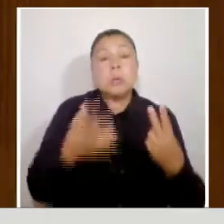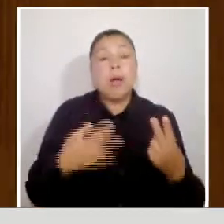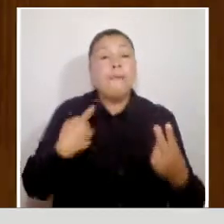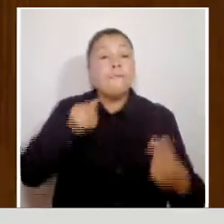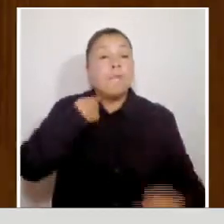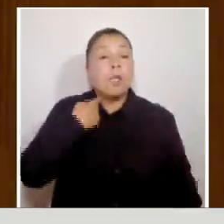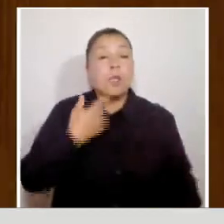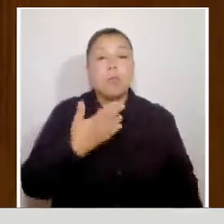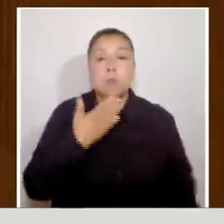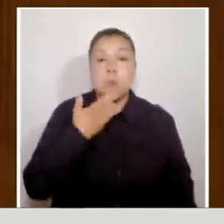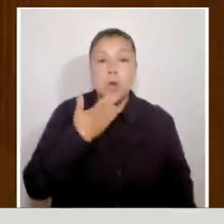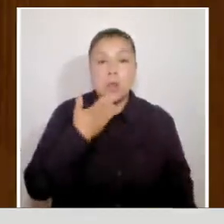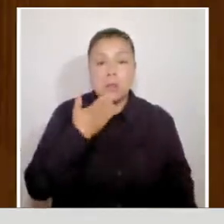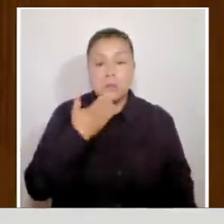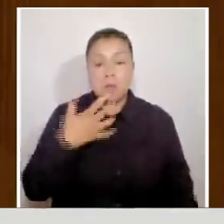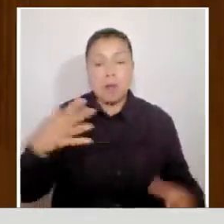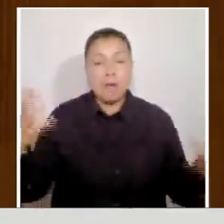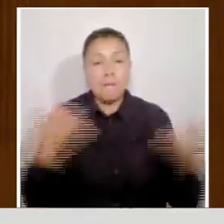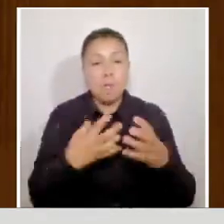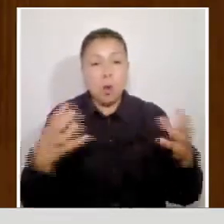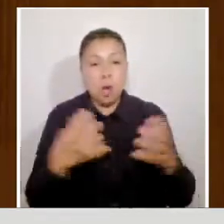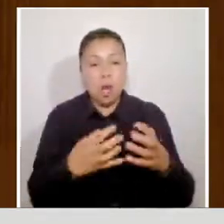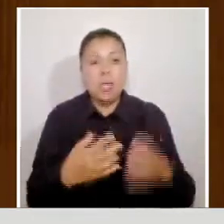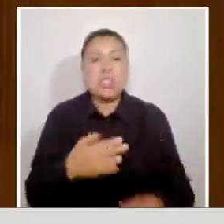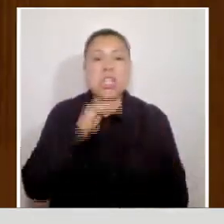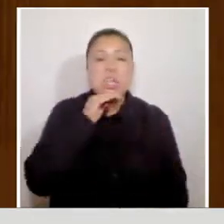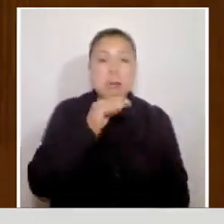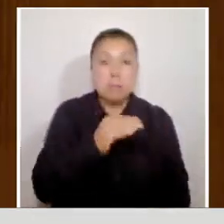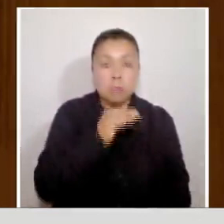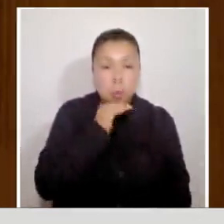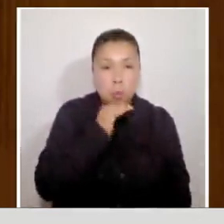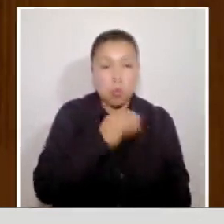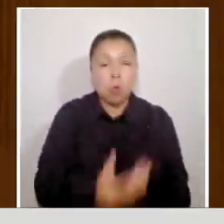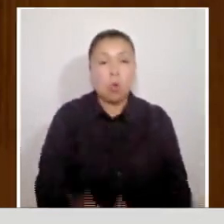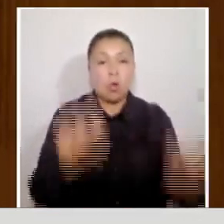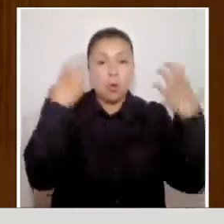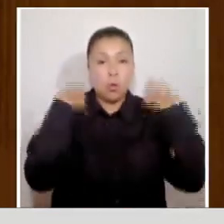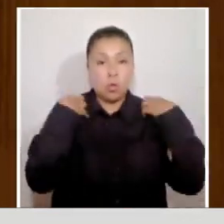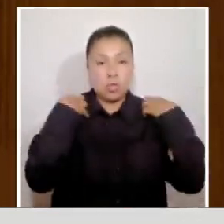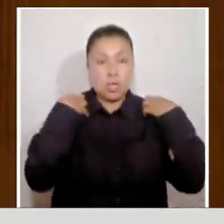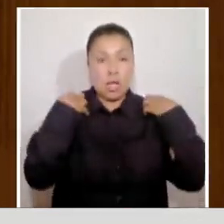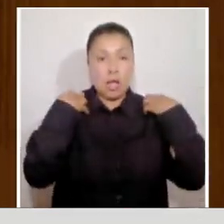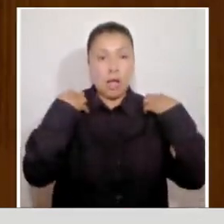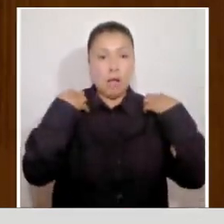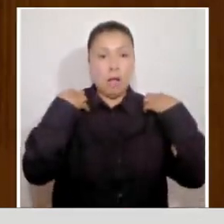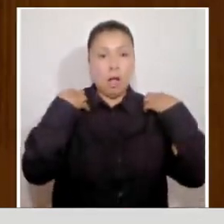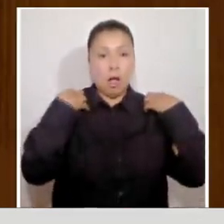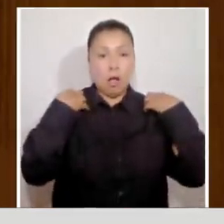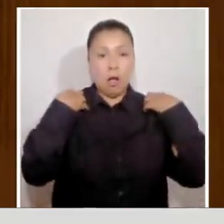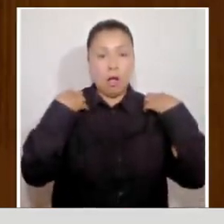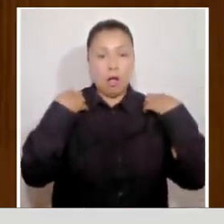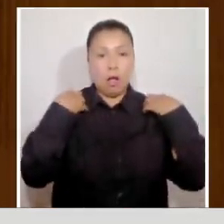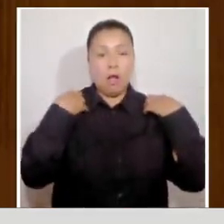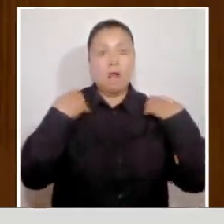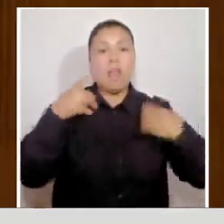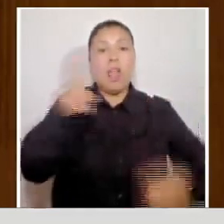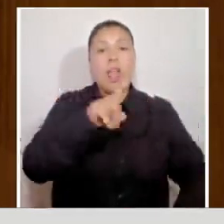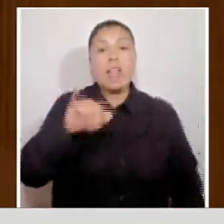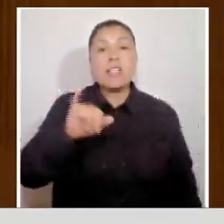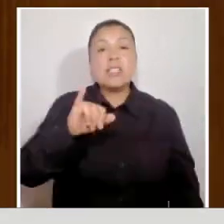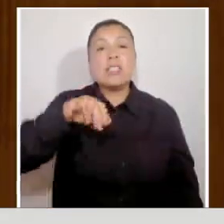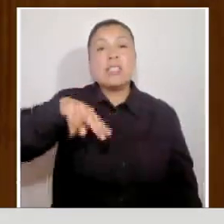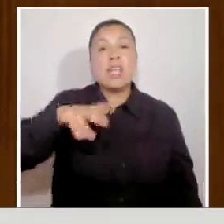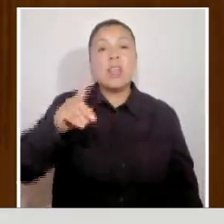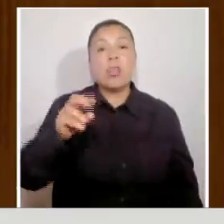de dicha violencia y tampoco se hace cargo de las alegaciones de que el mencionado síndrome es usado por